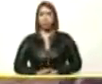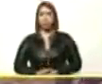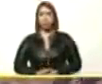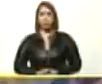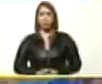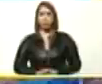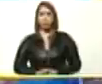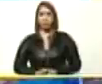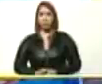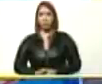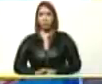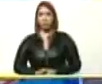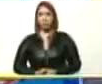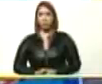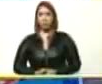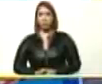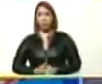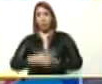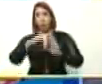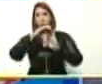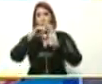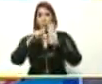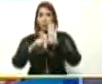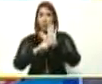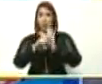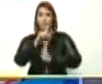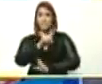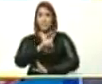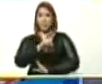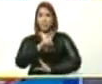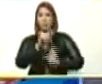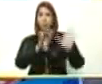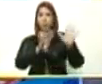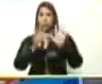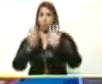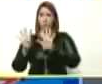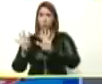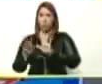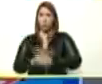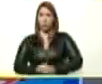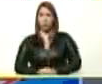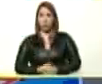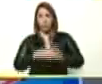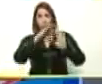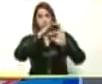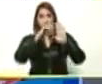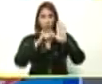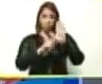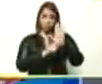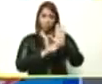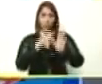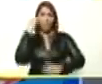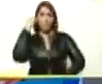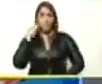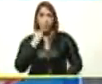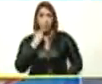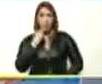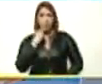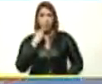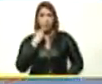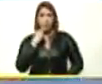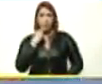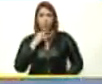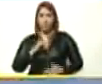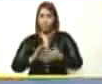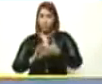la constitución, de 1999, la constitución, bolivariana, que refundo,